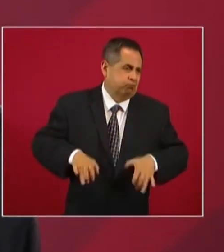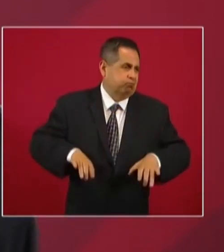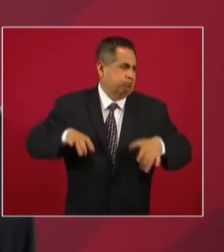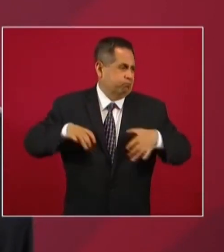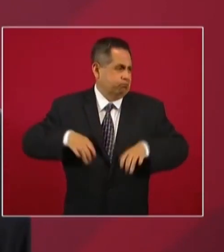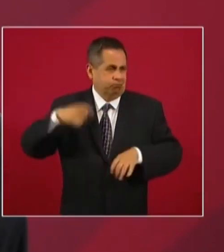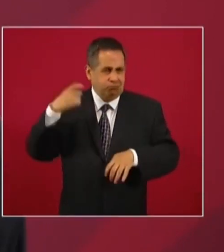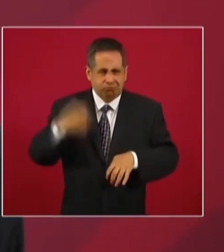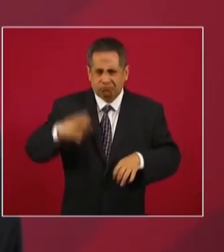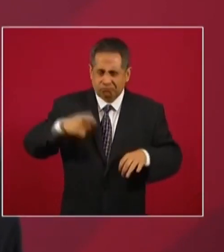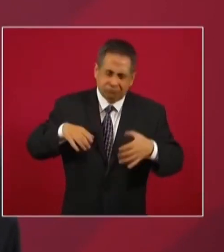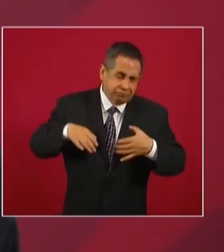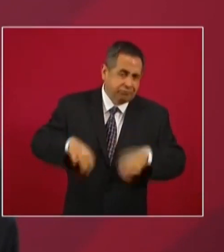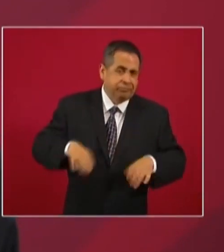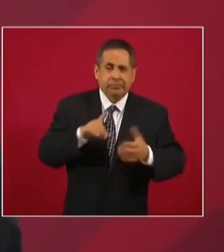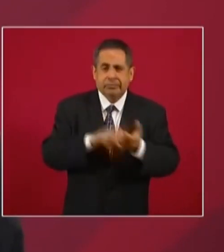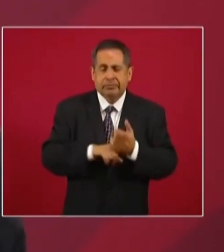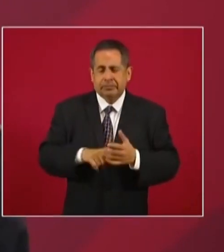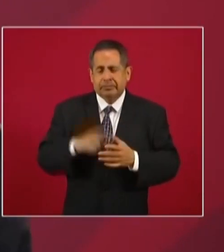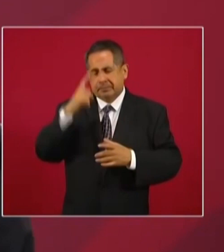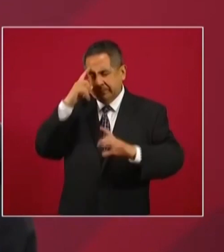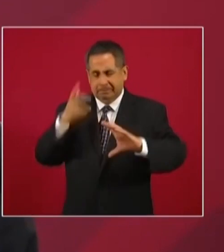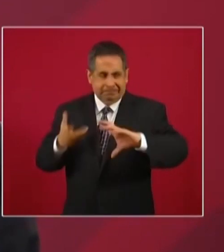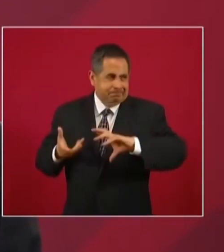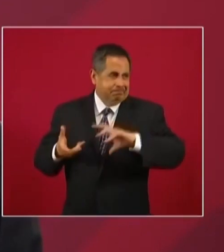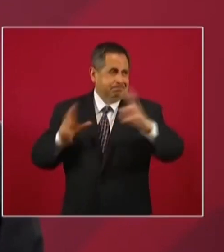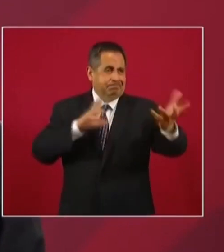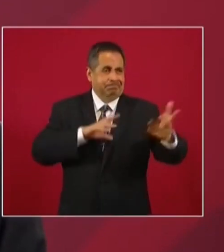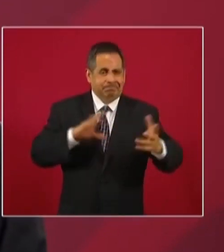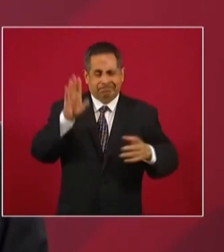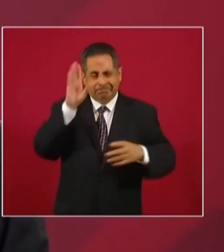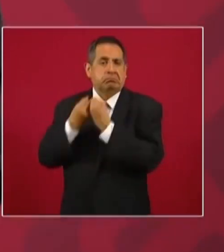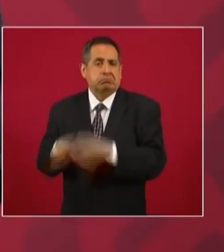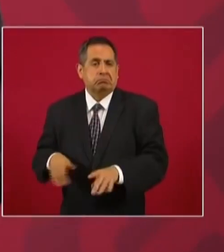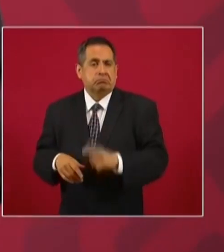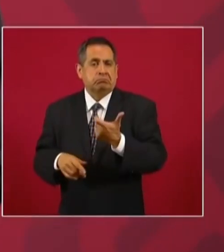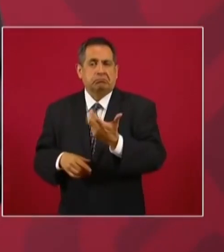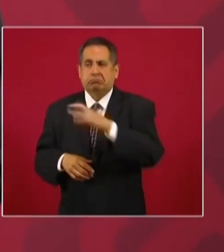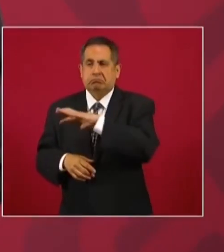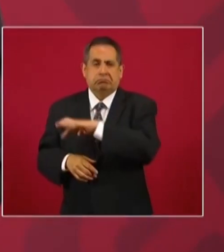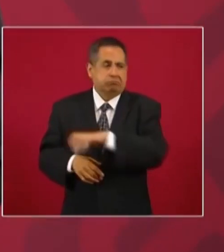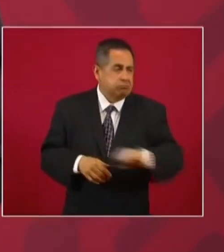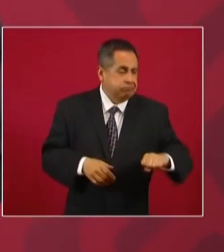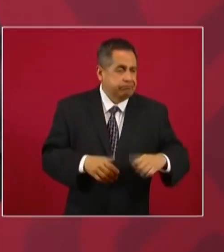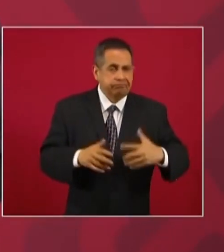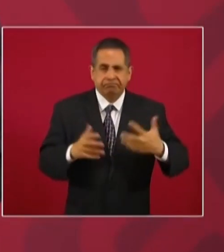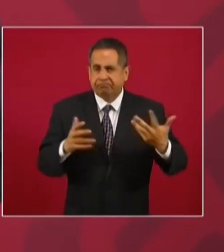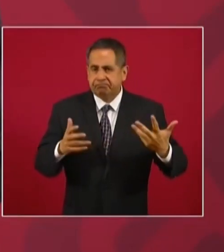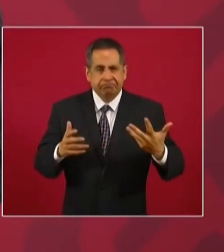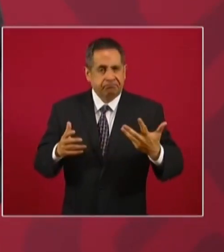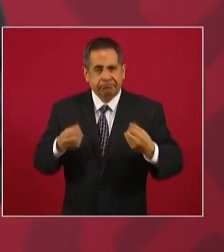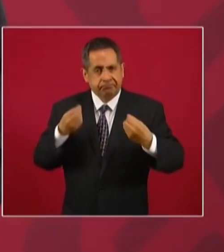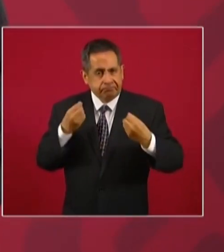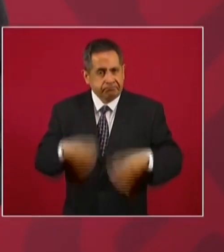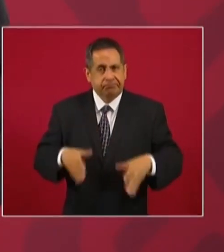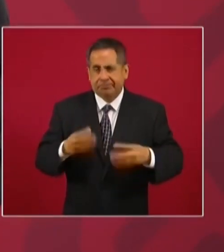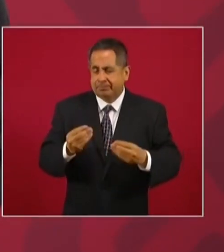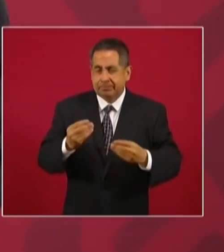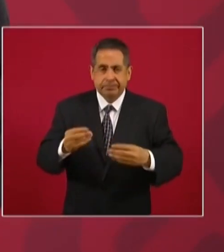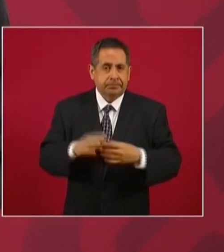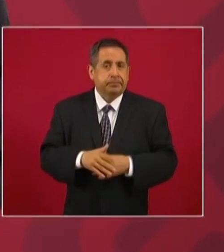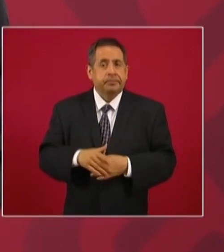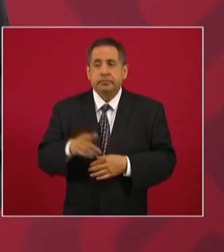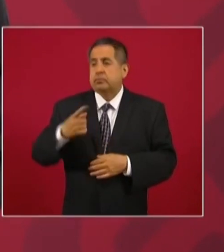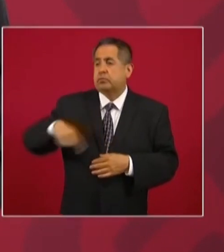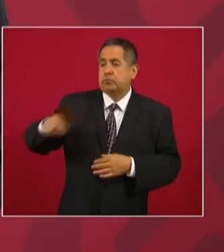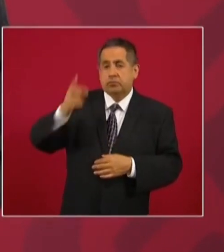quebrantos monumentales al erario, privatización de